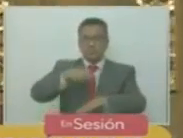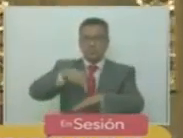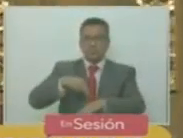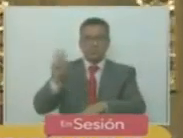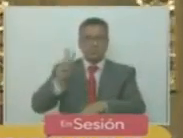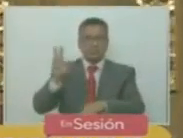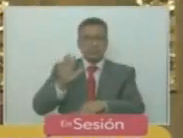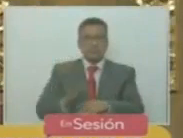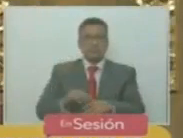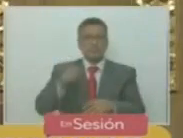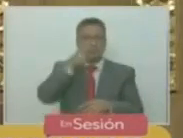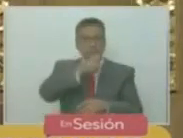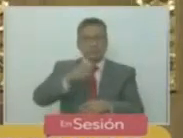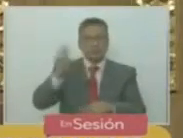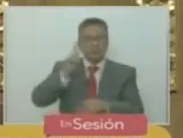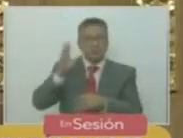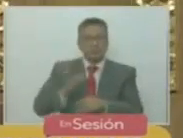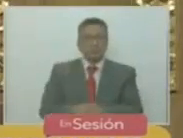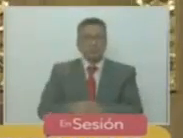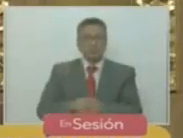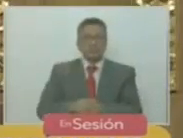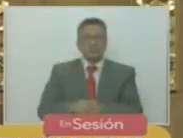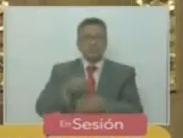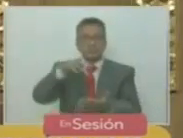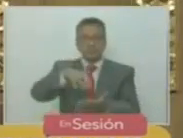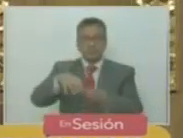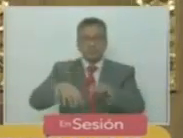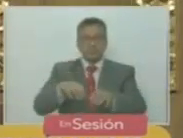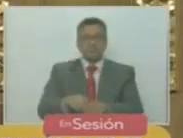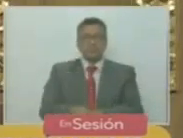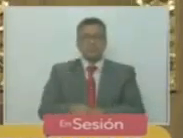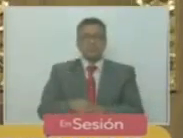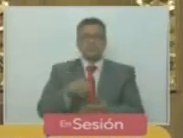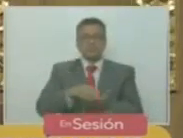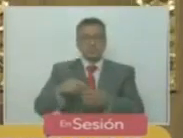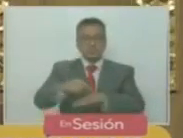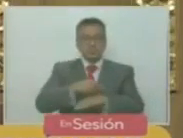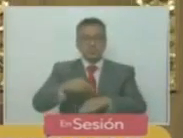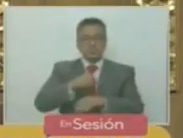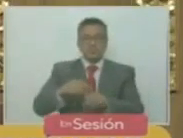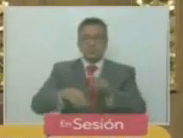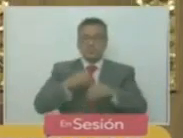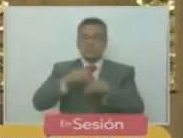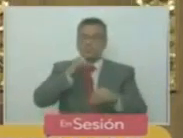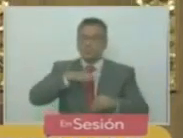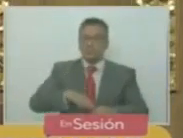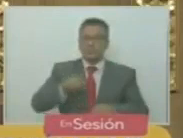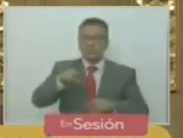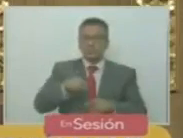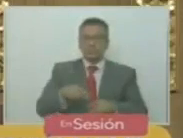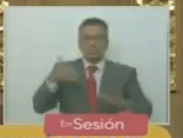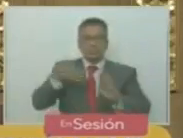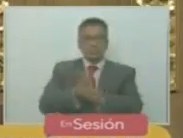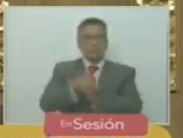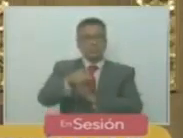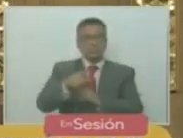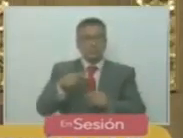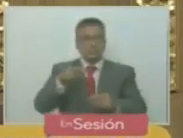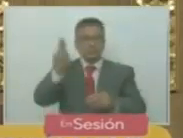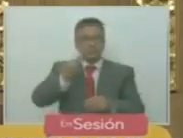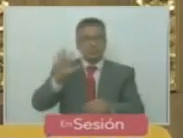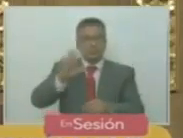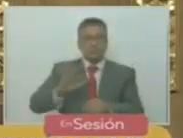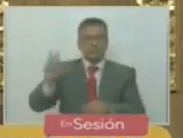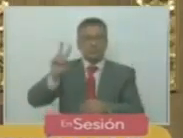por parte del pueblo venezolano y del Estado, enalteciendo su valor histórico y su significación para la